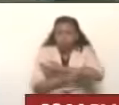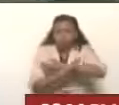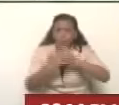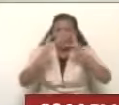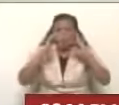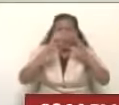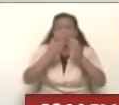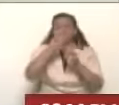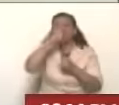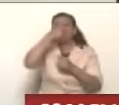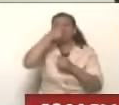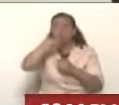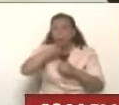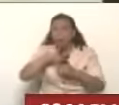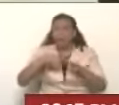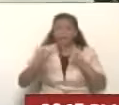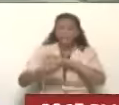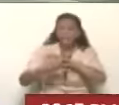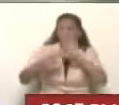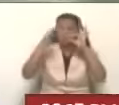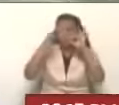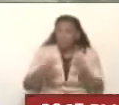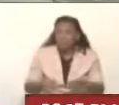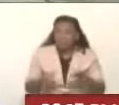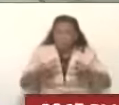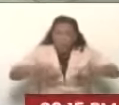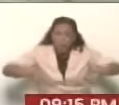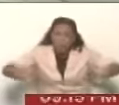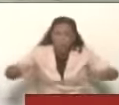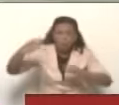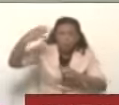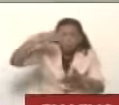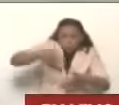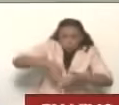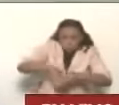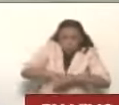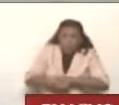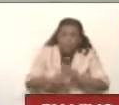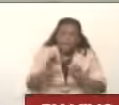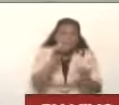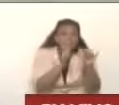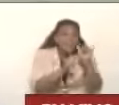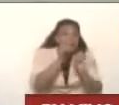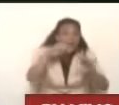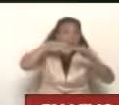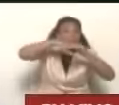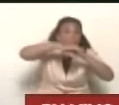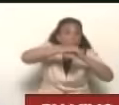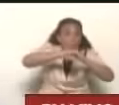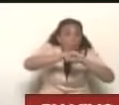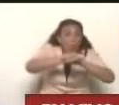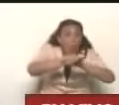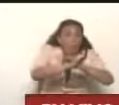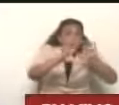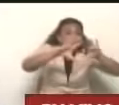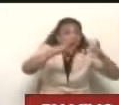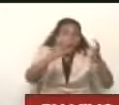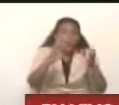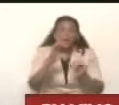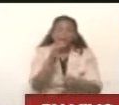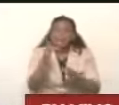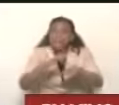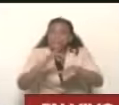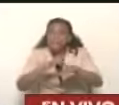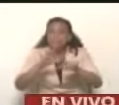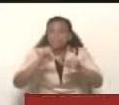con equipos de alta tecnología. Y que adicionalmente tenemos incubadoras para nuestros pacientes neonatos que vienen complicados y